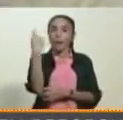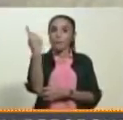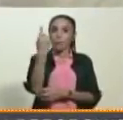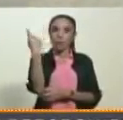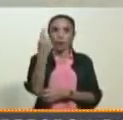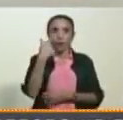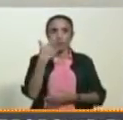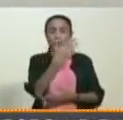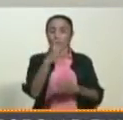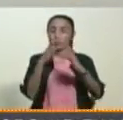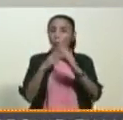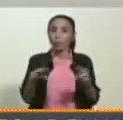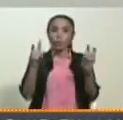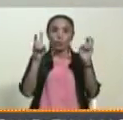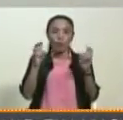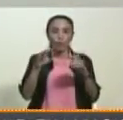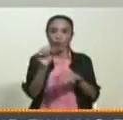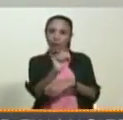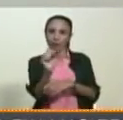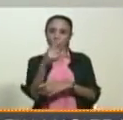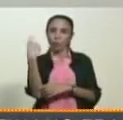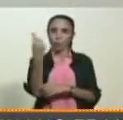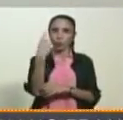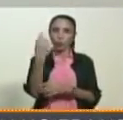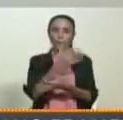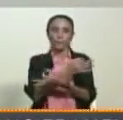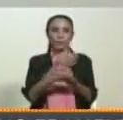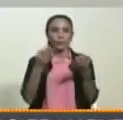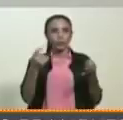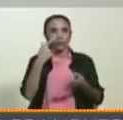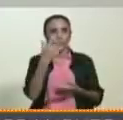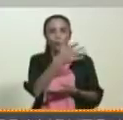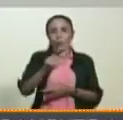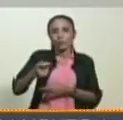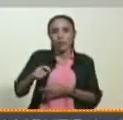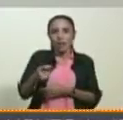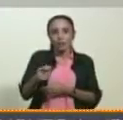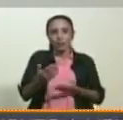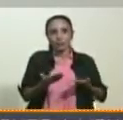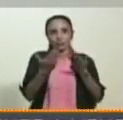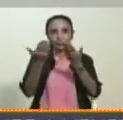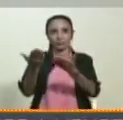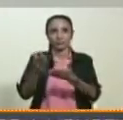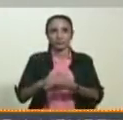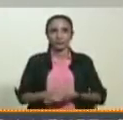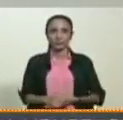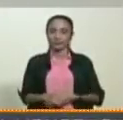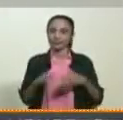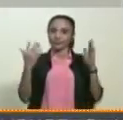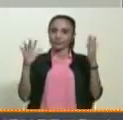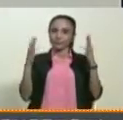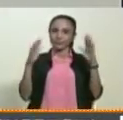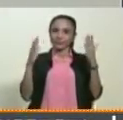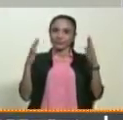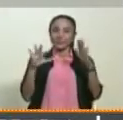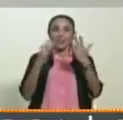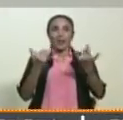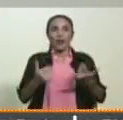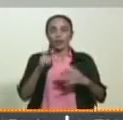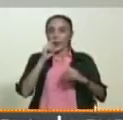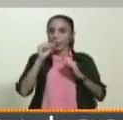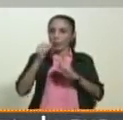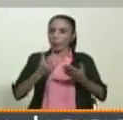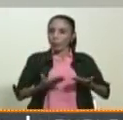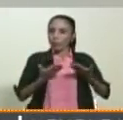totalmente equipada, nueva. ¿Eh? Aquí está la llave. Se la entrego en nombre del presidente Nicolás